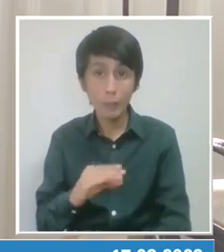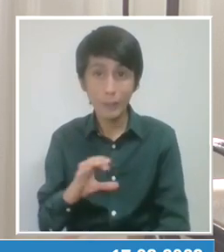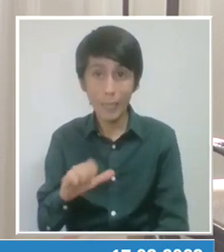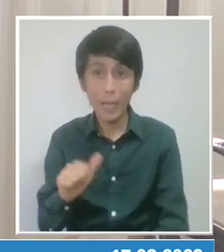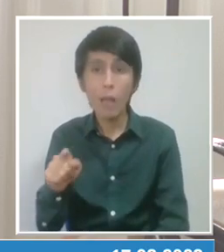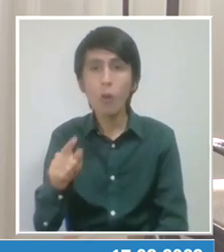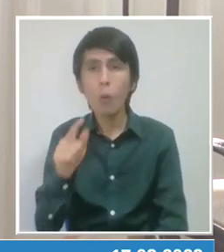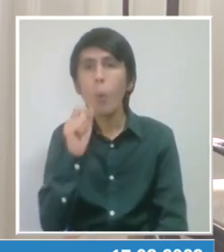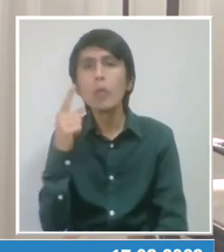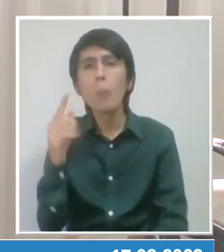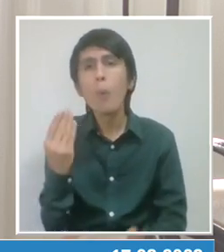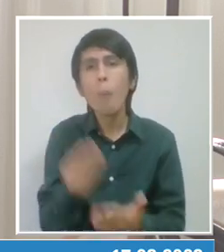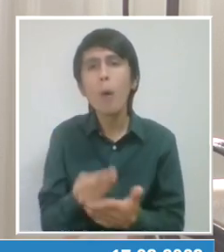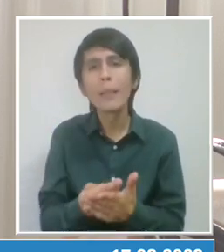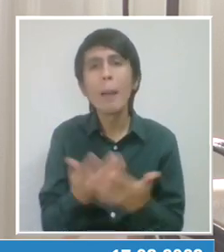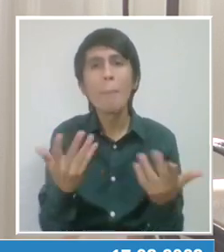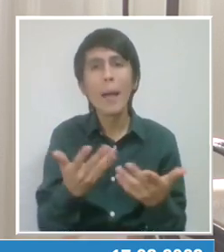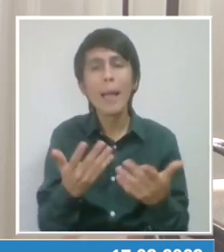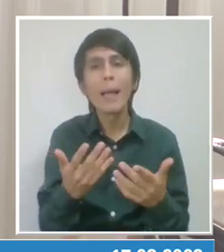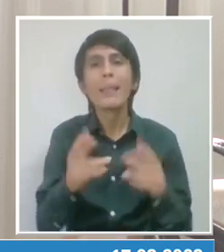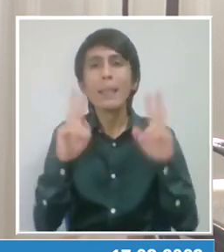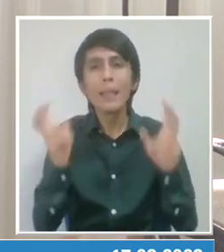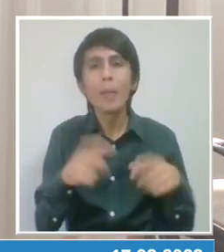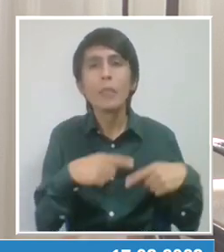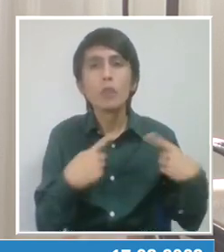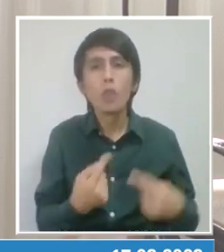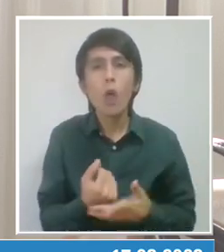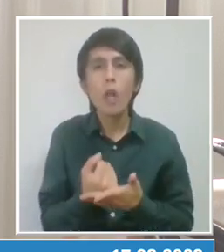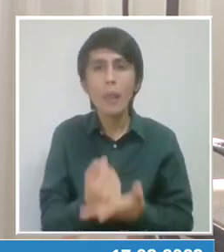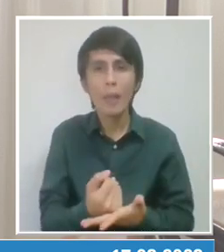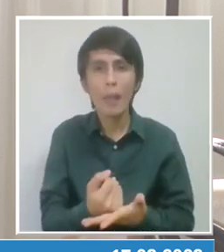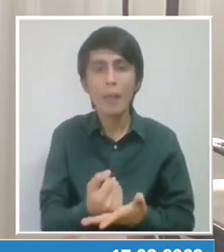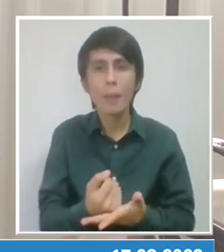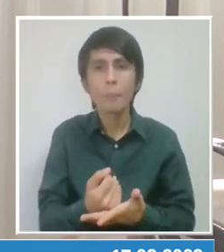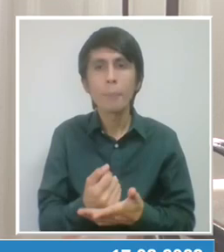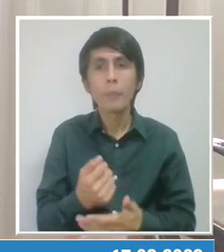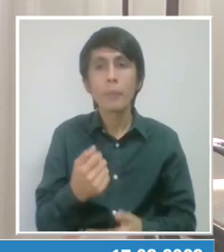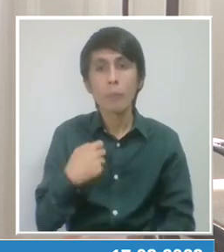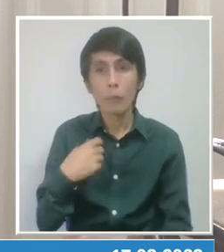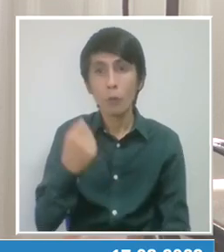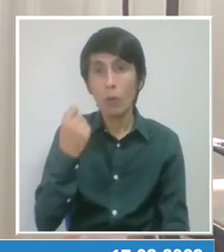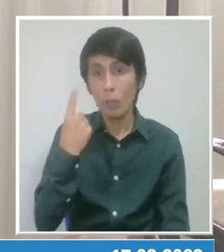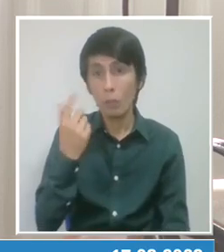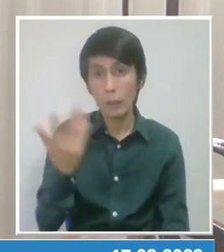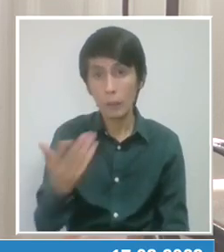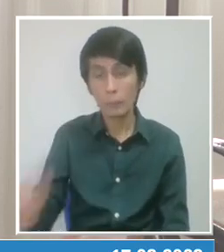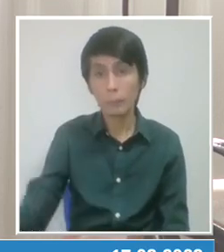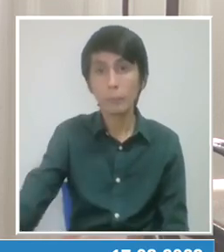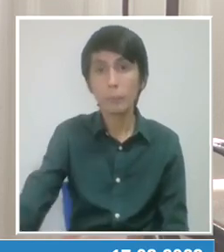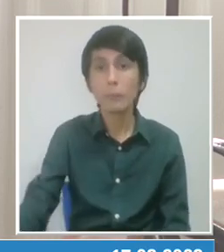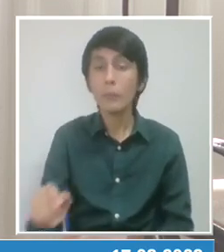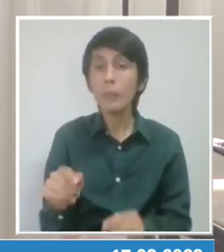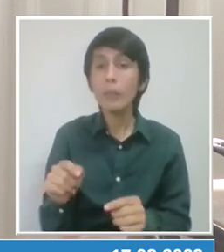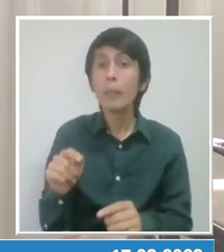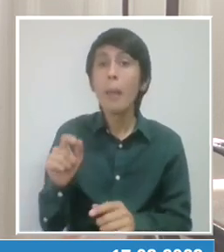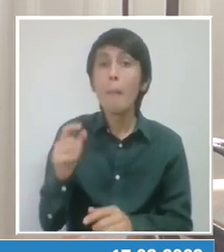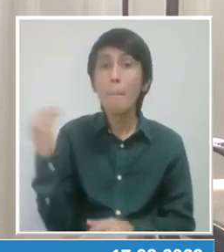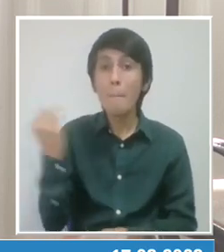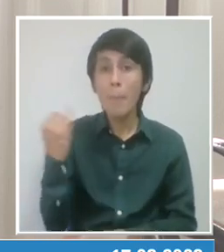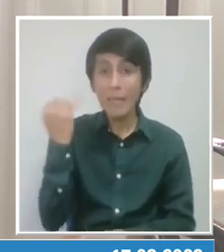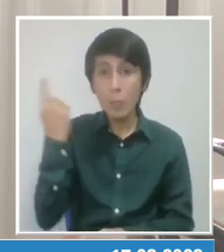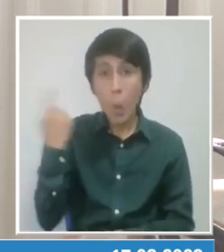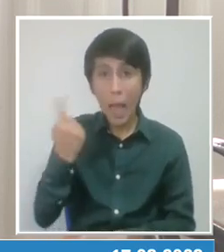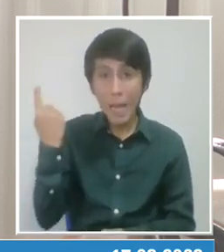entendiendo y yo compartiendo también que los privados van a participar como proveedores